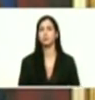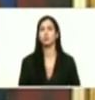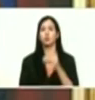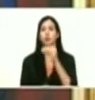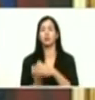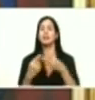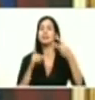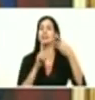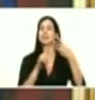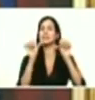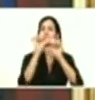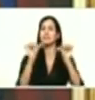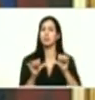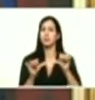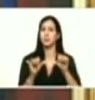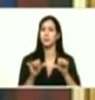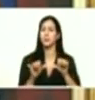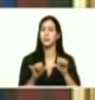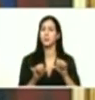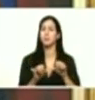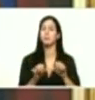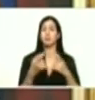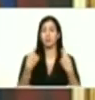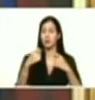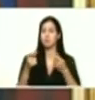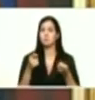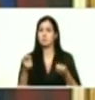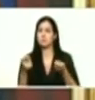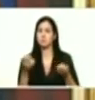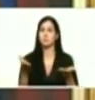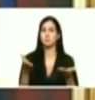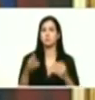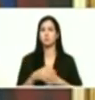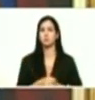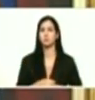sistema para ir trabajando